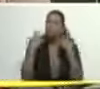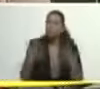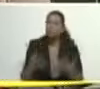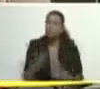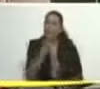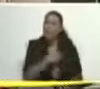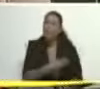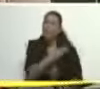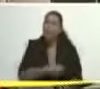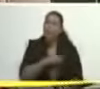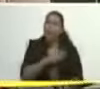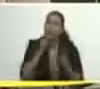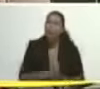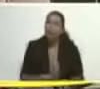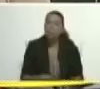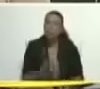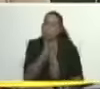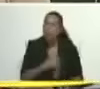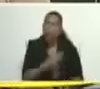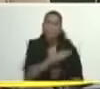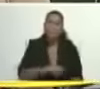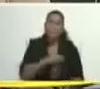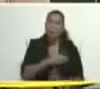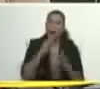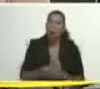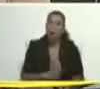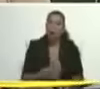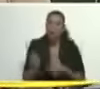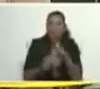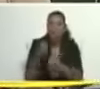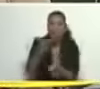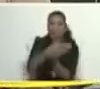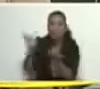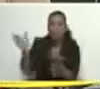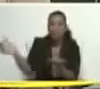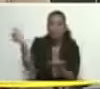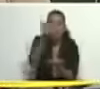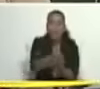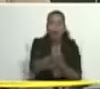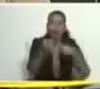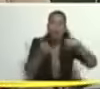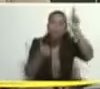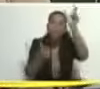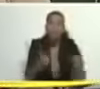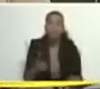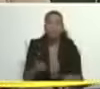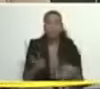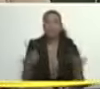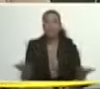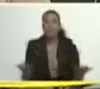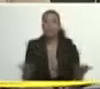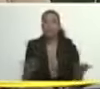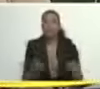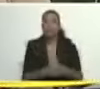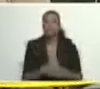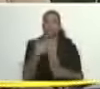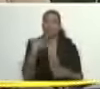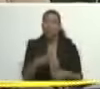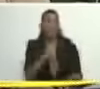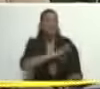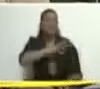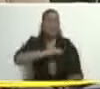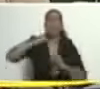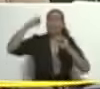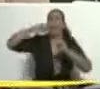Proposition. Sería inmoral, completely immoral, que se hiciera semejante propuesta. You don't have to be a socialist. Y no hay que ser socialista to see